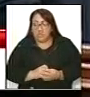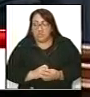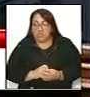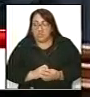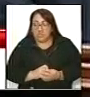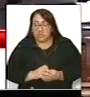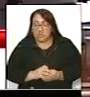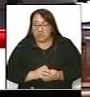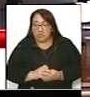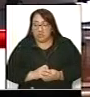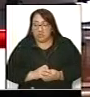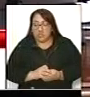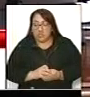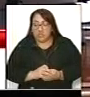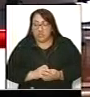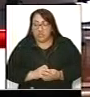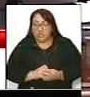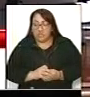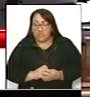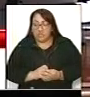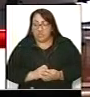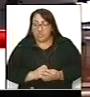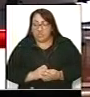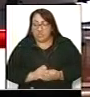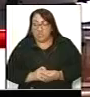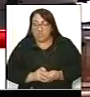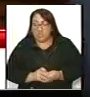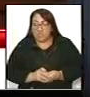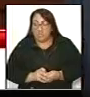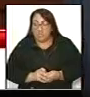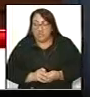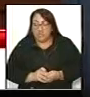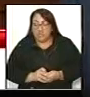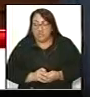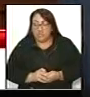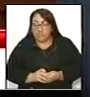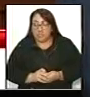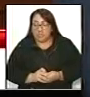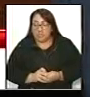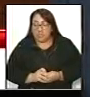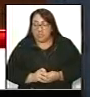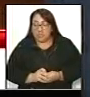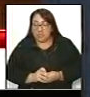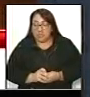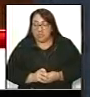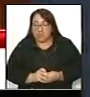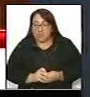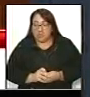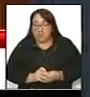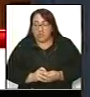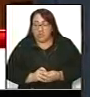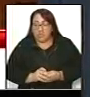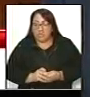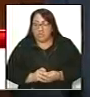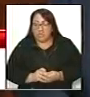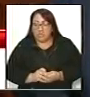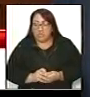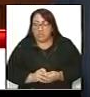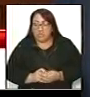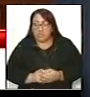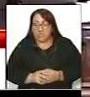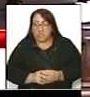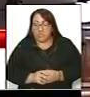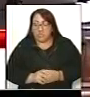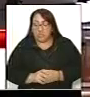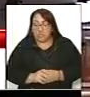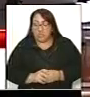ofensiva. Señor congresista Tugno tiene la palabra. Presidenta, lo retiro la frase, pero no significa que dejo de pensar lo mismo. Damos